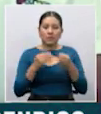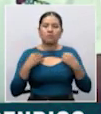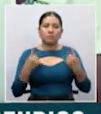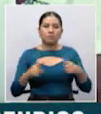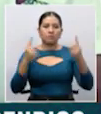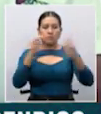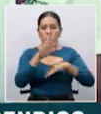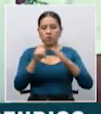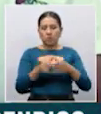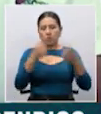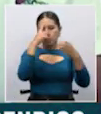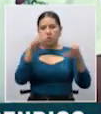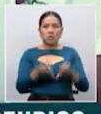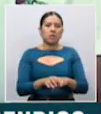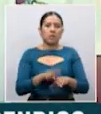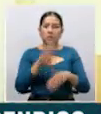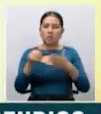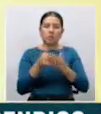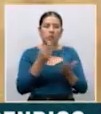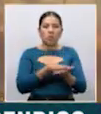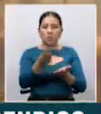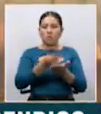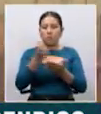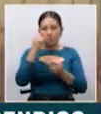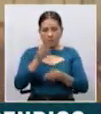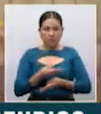esta contratación, esta compra de equipamiento.